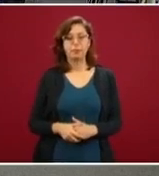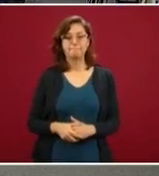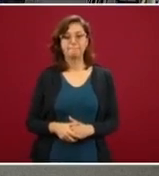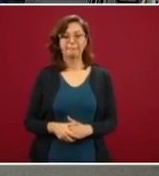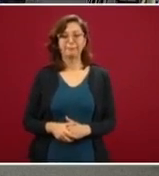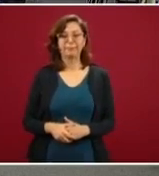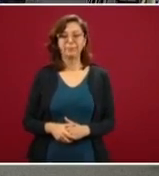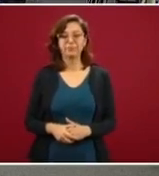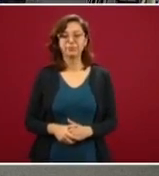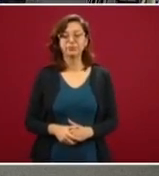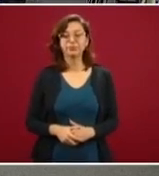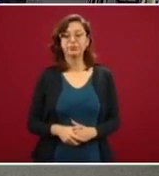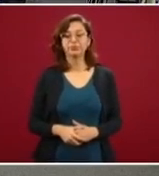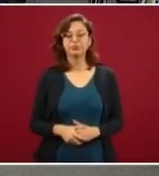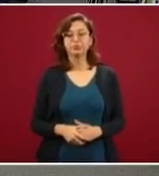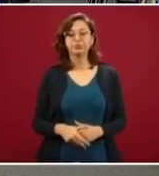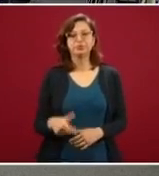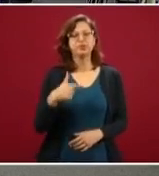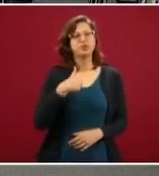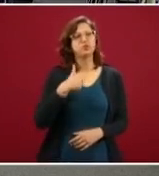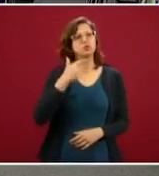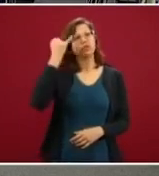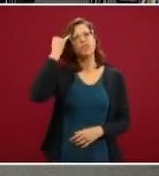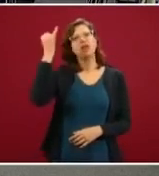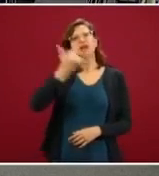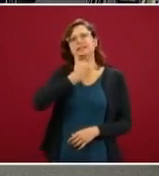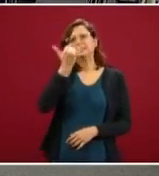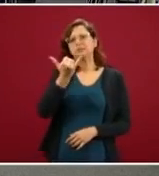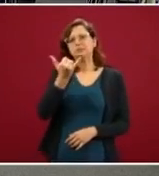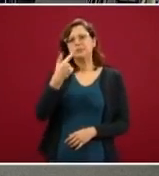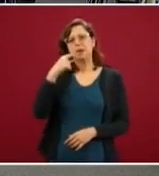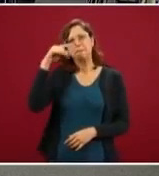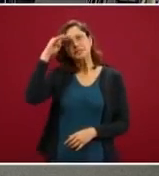Fíjate que tenía yo la idea que era la hija.